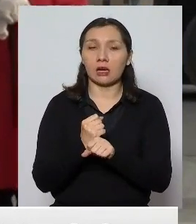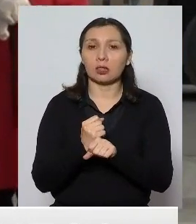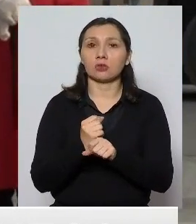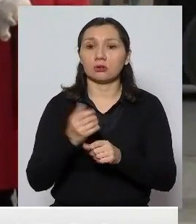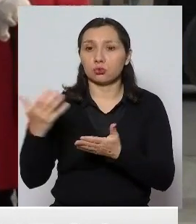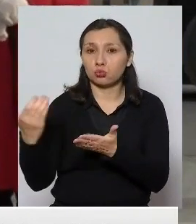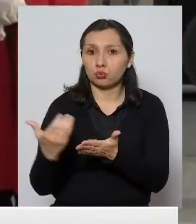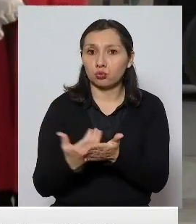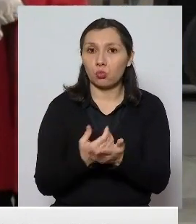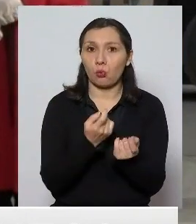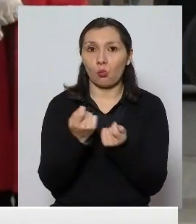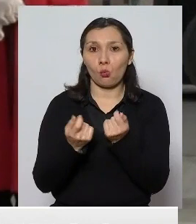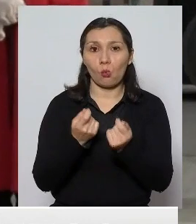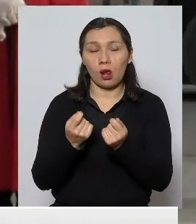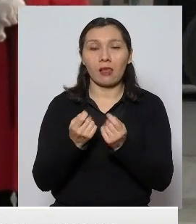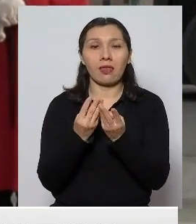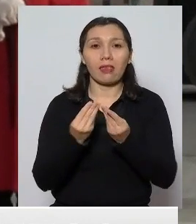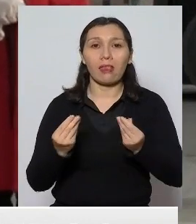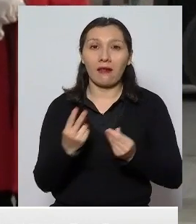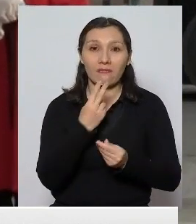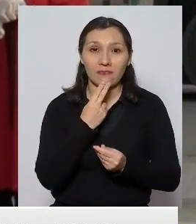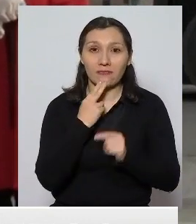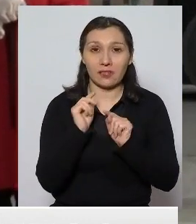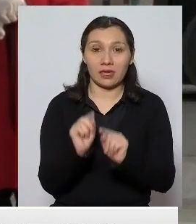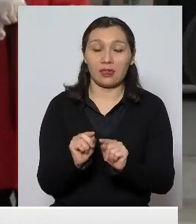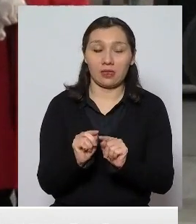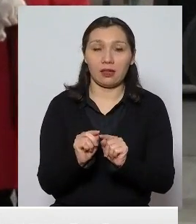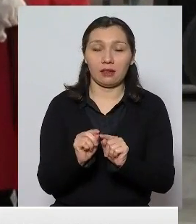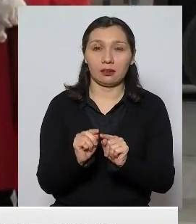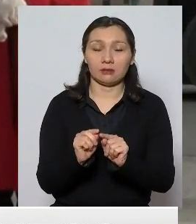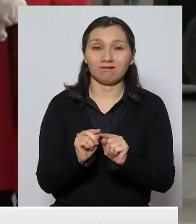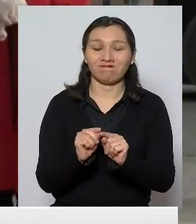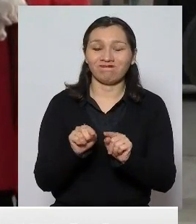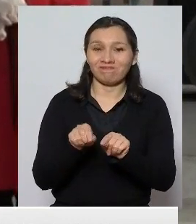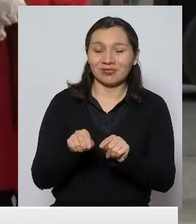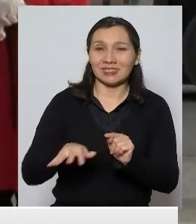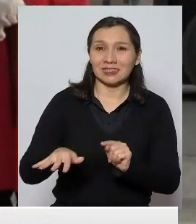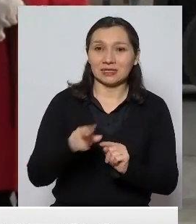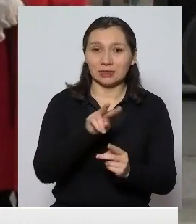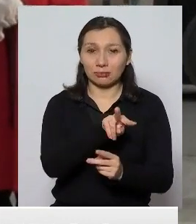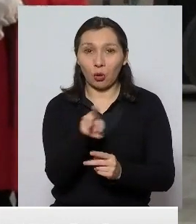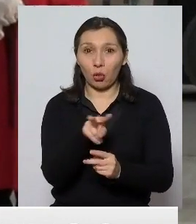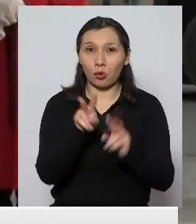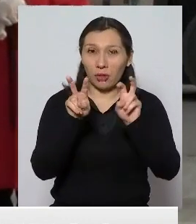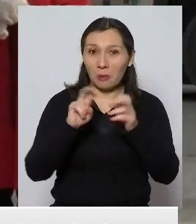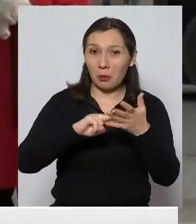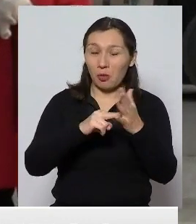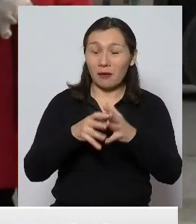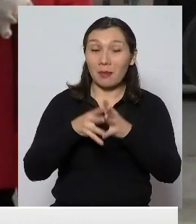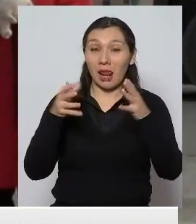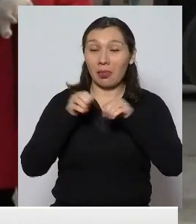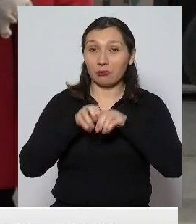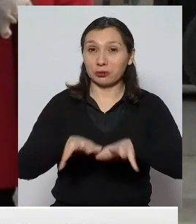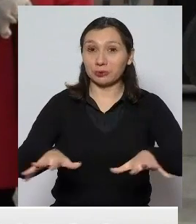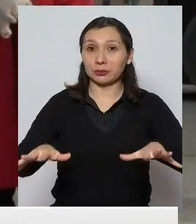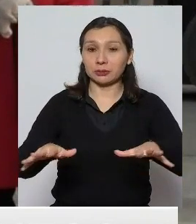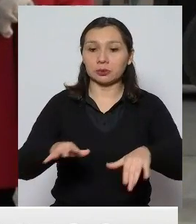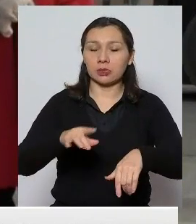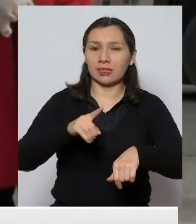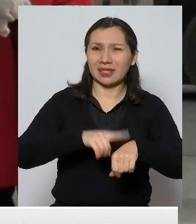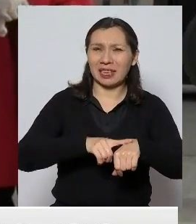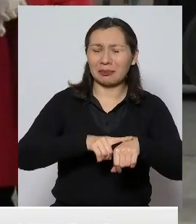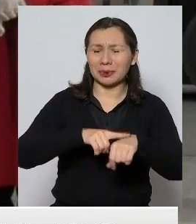nuestros ingresos, nuestra calidad de vida. Y frente a estas dos pandemias, frente a estos